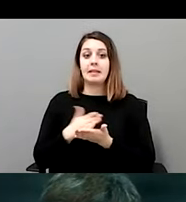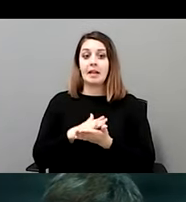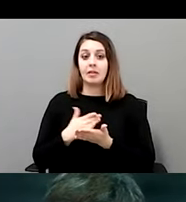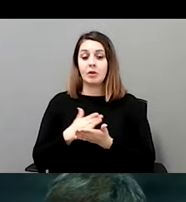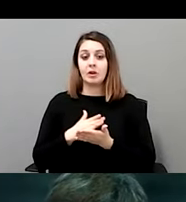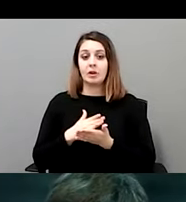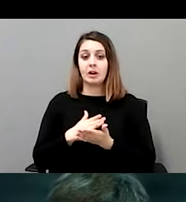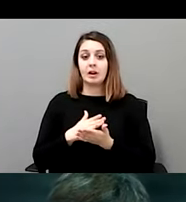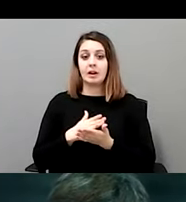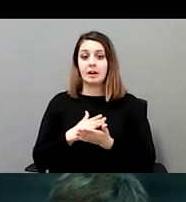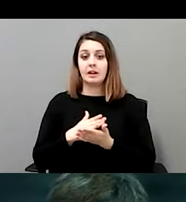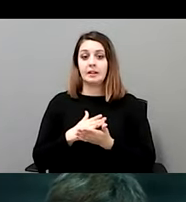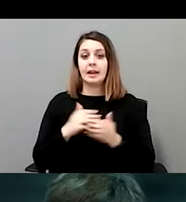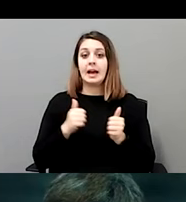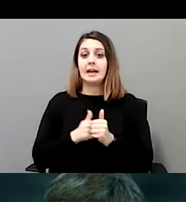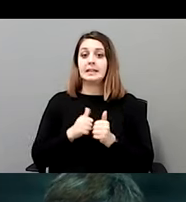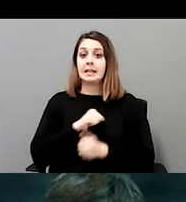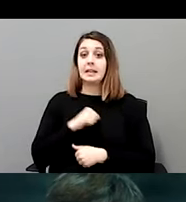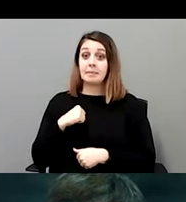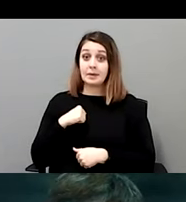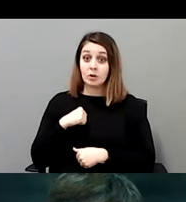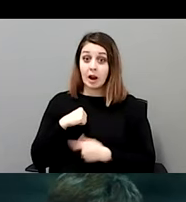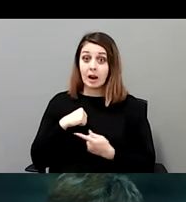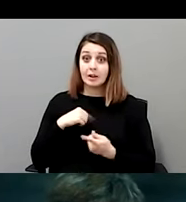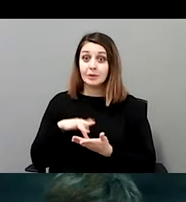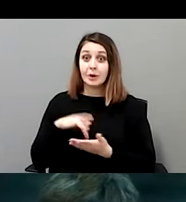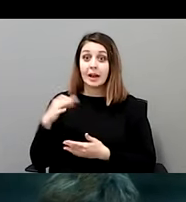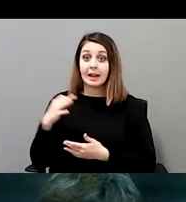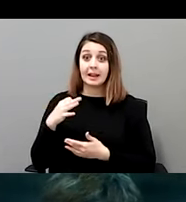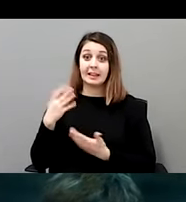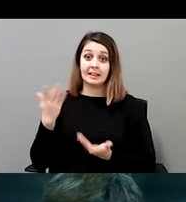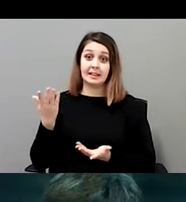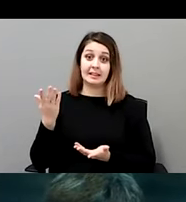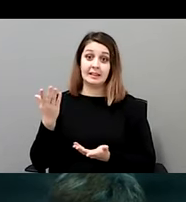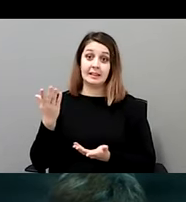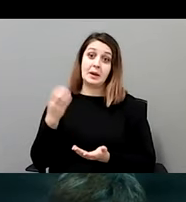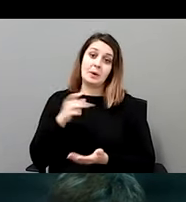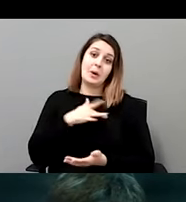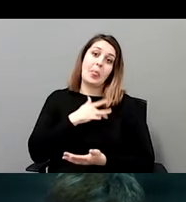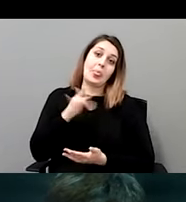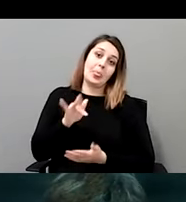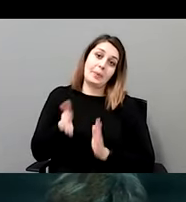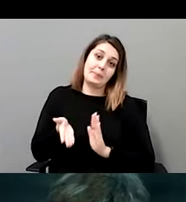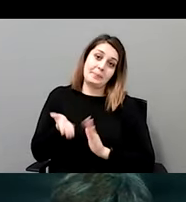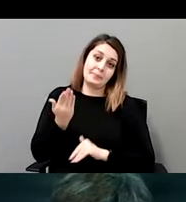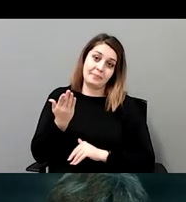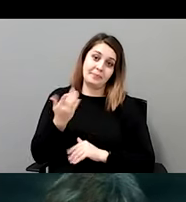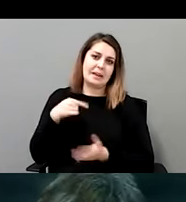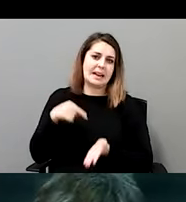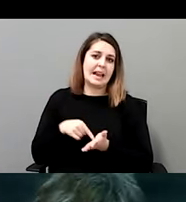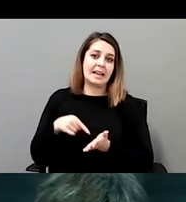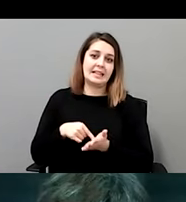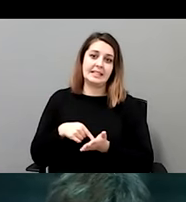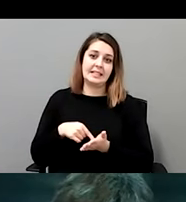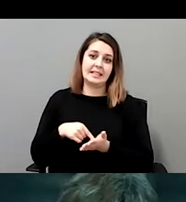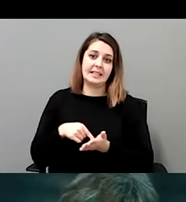la asistencia personal? Pues que se levanta un poco la mano y no exige